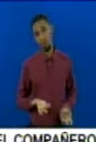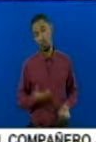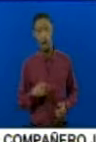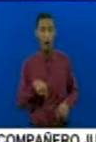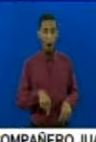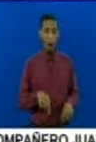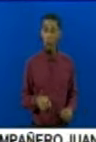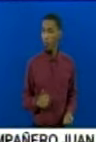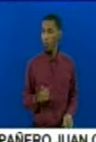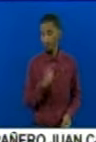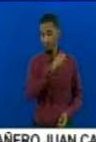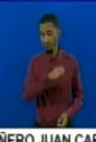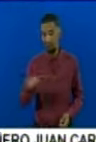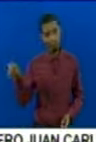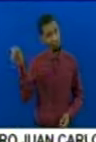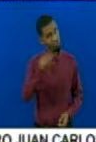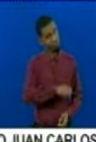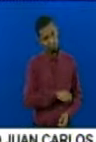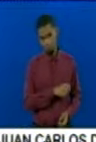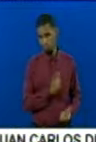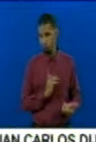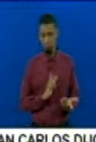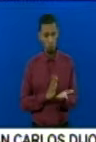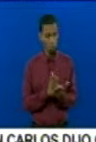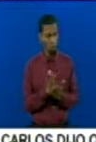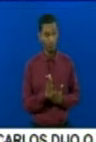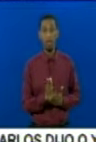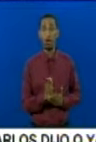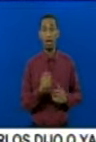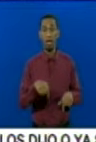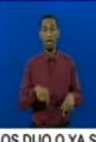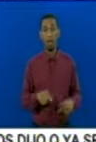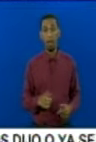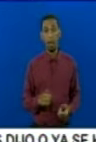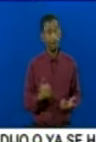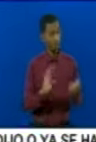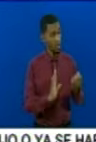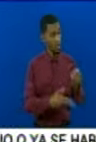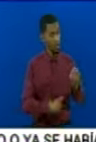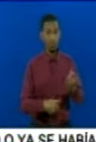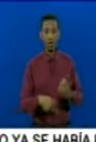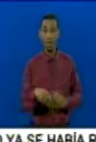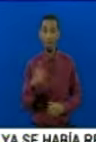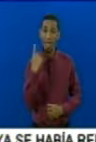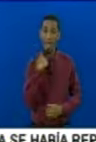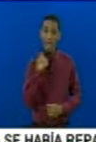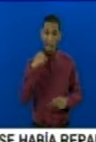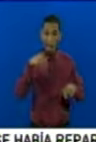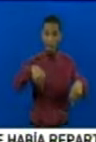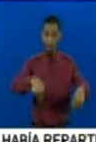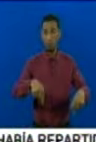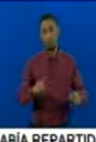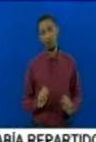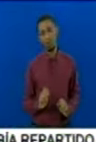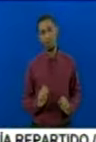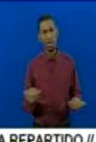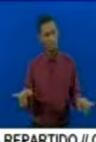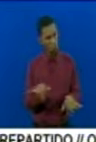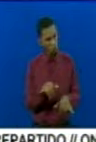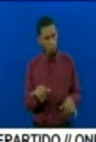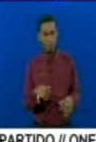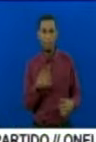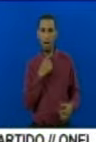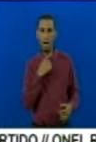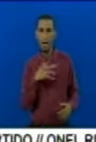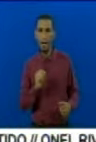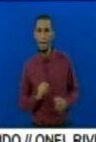persistan en esta zafra del año 2024 y bueno, de la misma forma también asegurando el